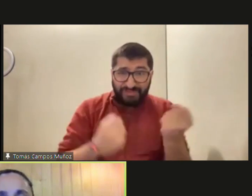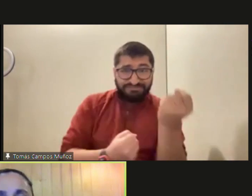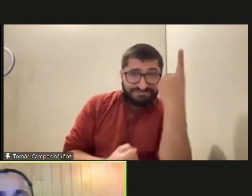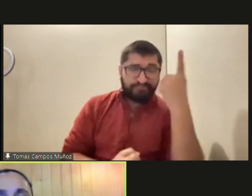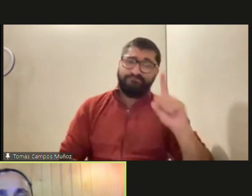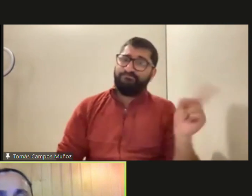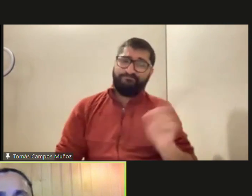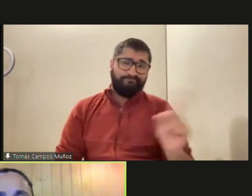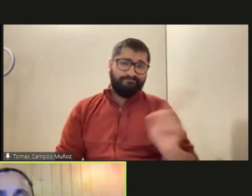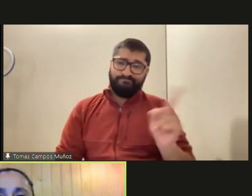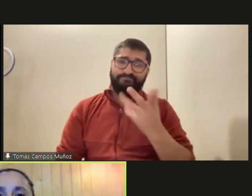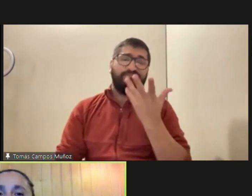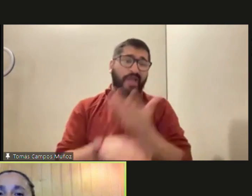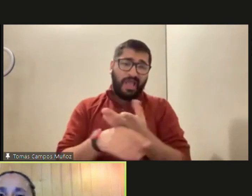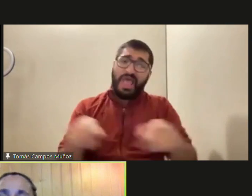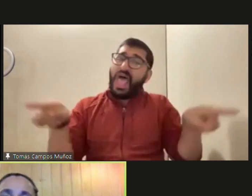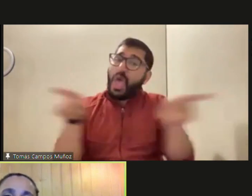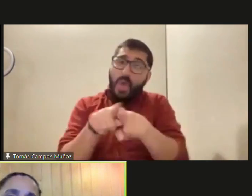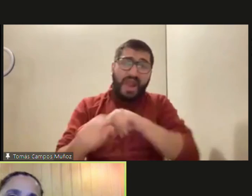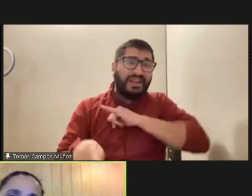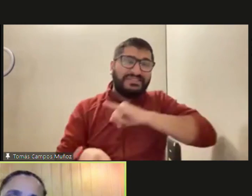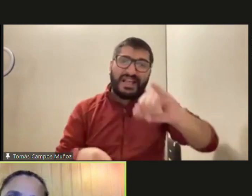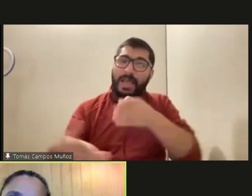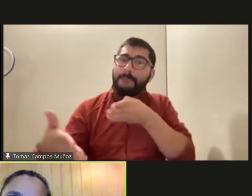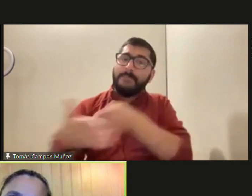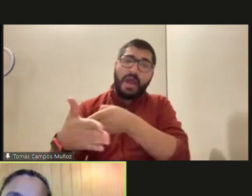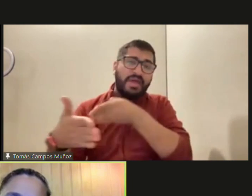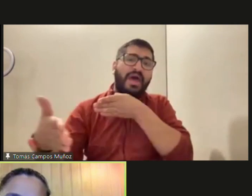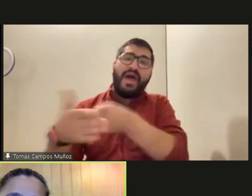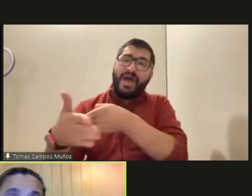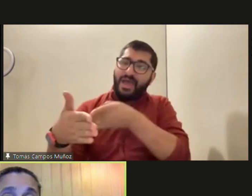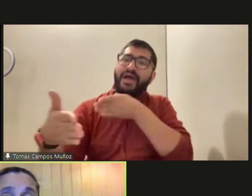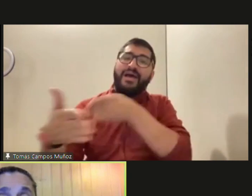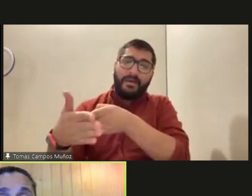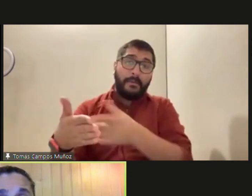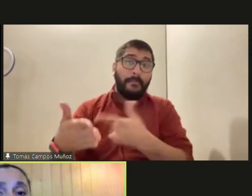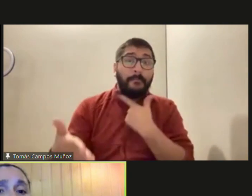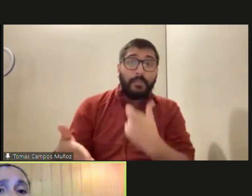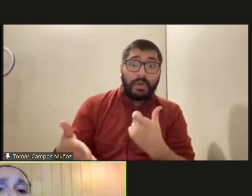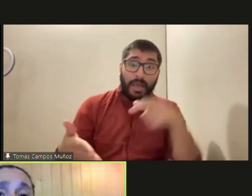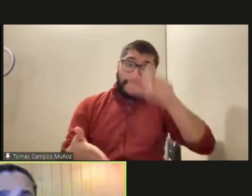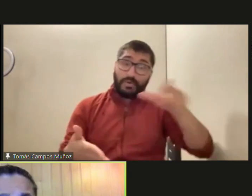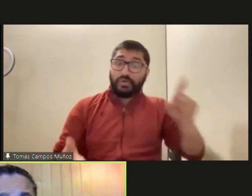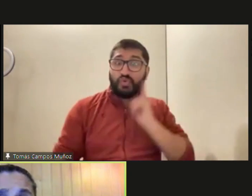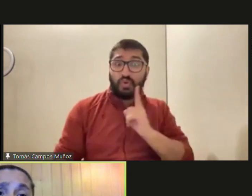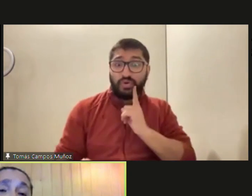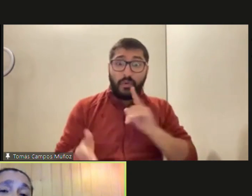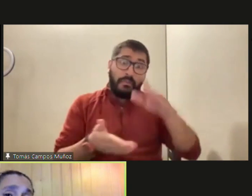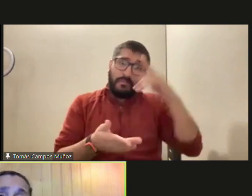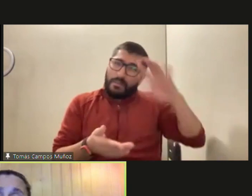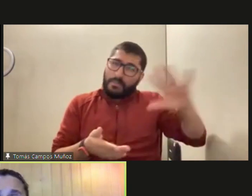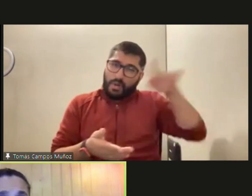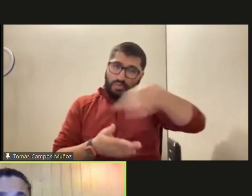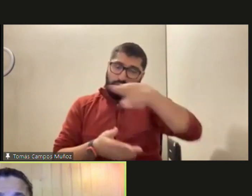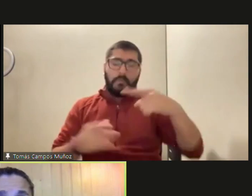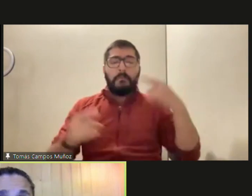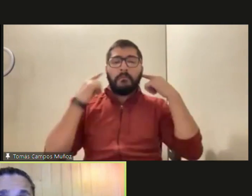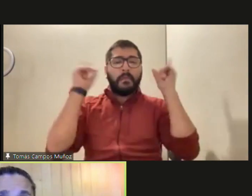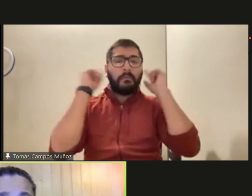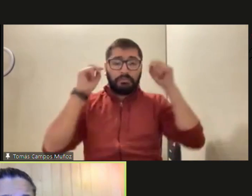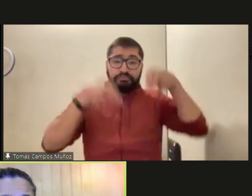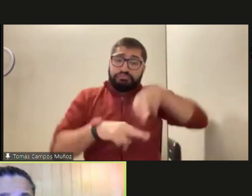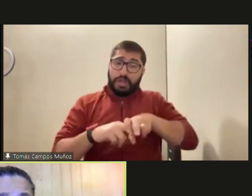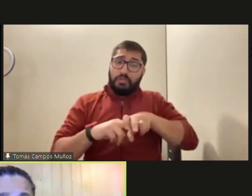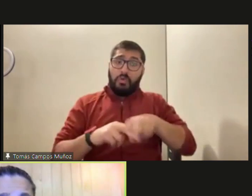no. Eso es importante. Nosotros necesitamos que se nos acceda a la información en la primera lengua, o si no, seguimos